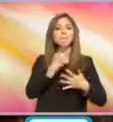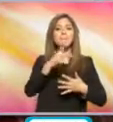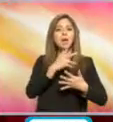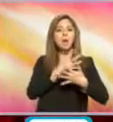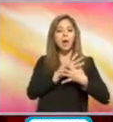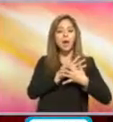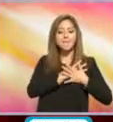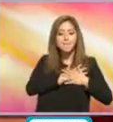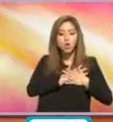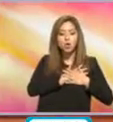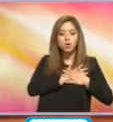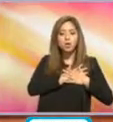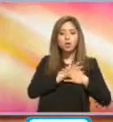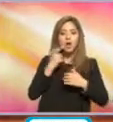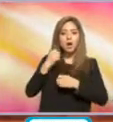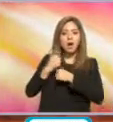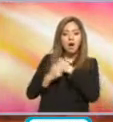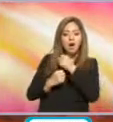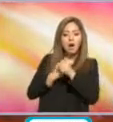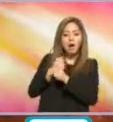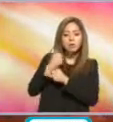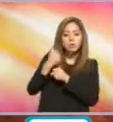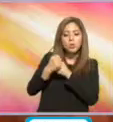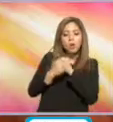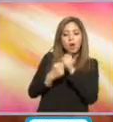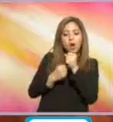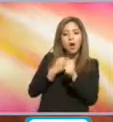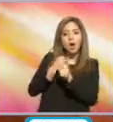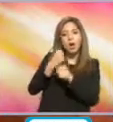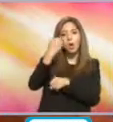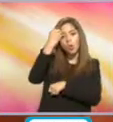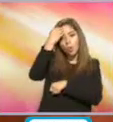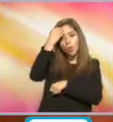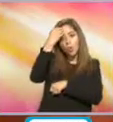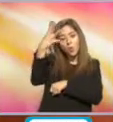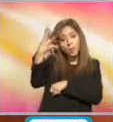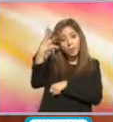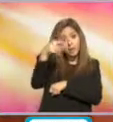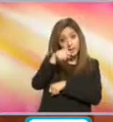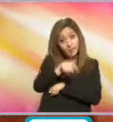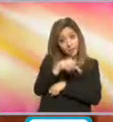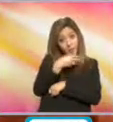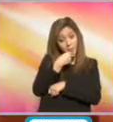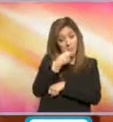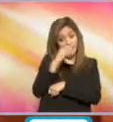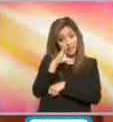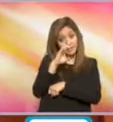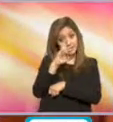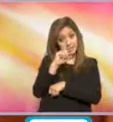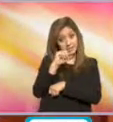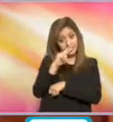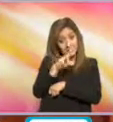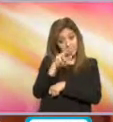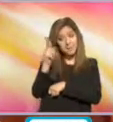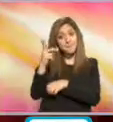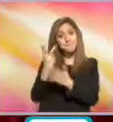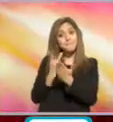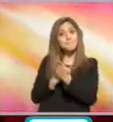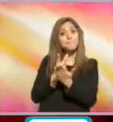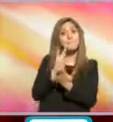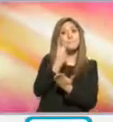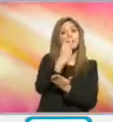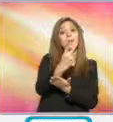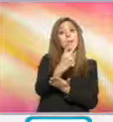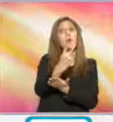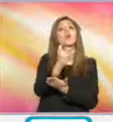perdió en el tiempo y que se trata de recuperar. César Évora es un escritor que recibe el premio Nobel y